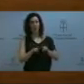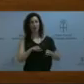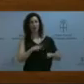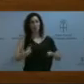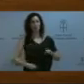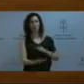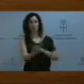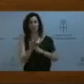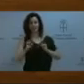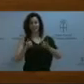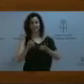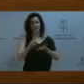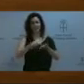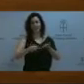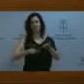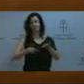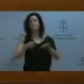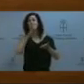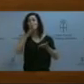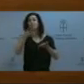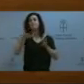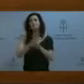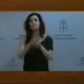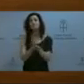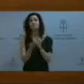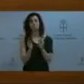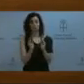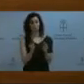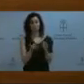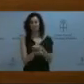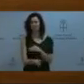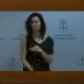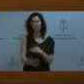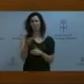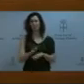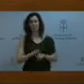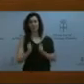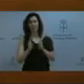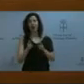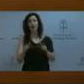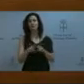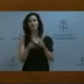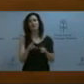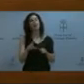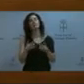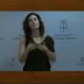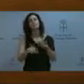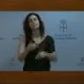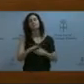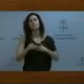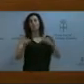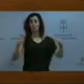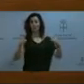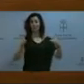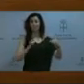en la propia iniciativa, en la exposición de motivos, que constituya por sí sola un recurso que dote a la sociedad de mecanismos que garanticen la igualdad de